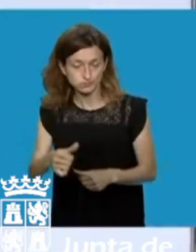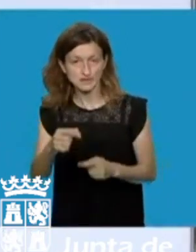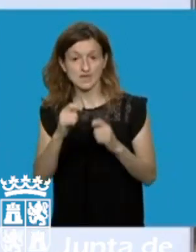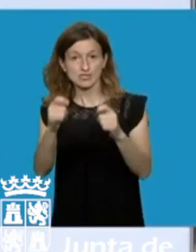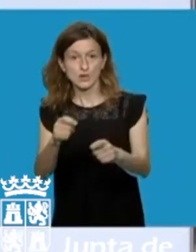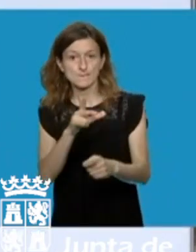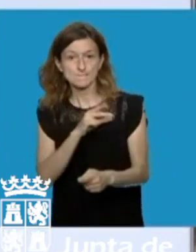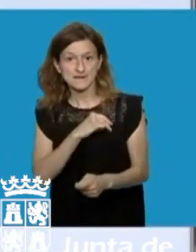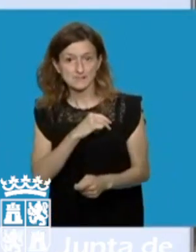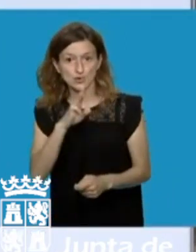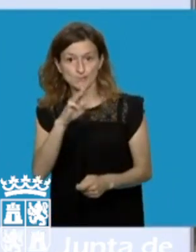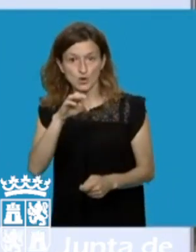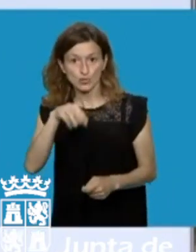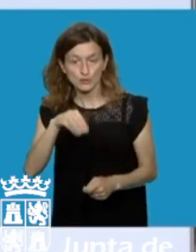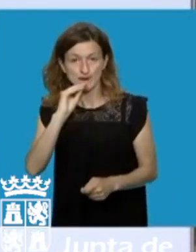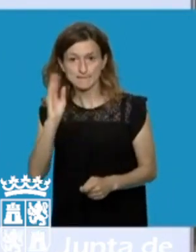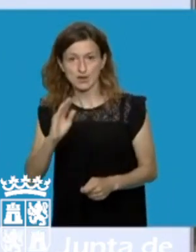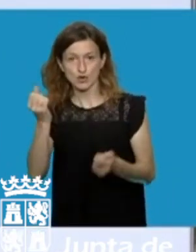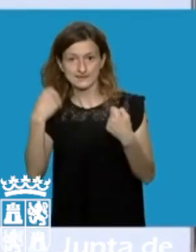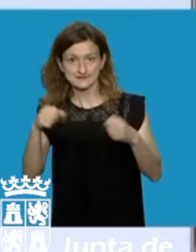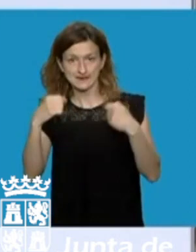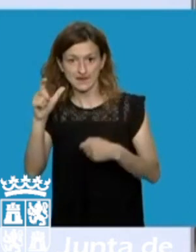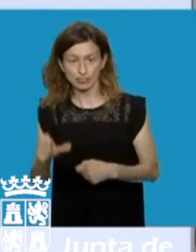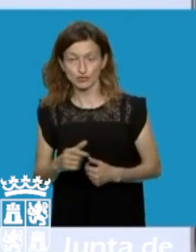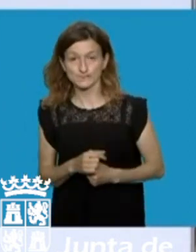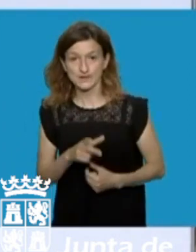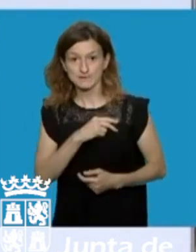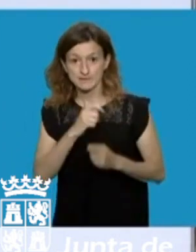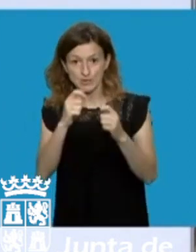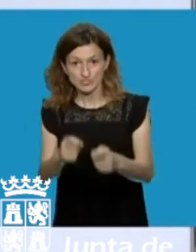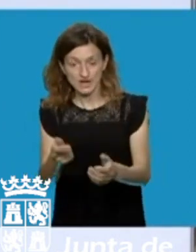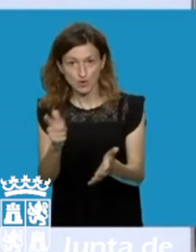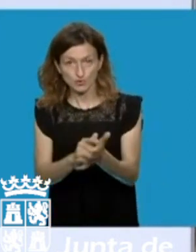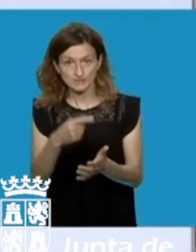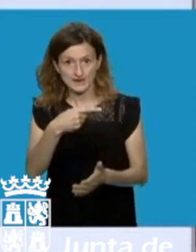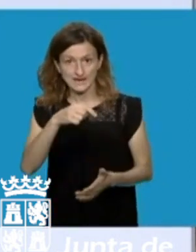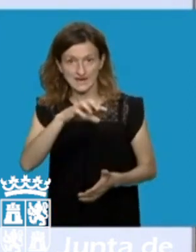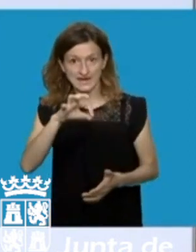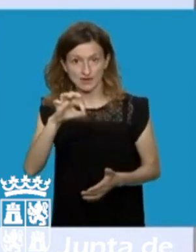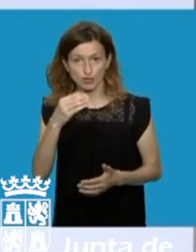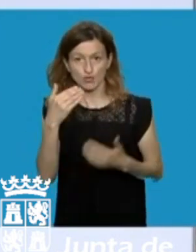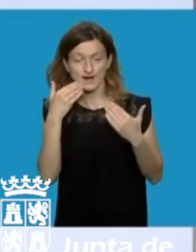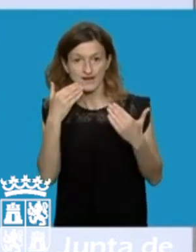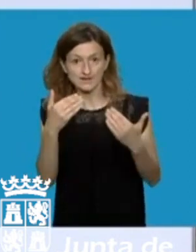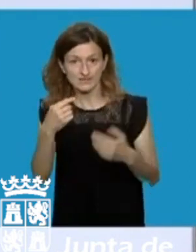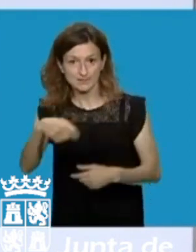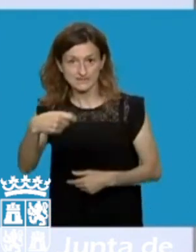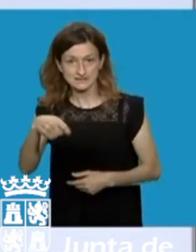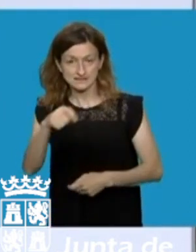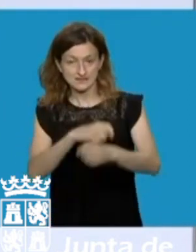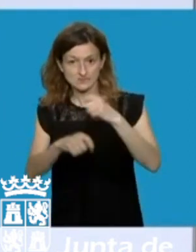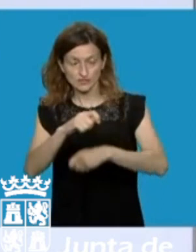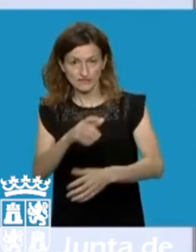otorga el premio Podium al mejor entrenador. Entrega el premio nuevamente don Gerardo García Laguero, presidente de la Asociación de